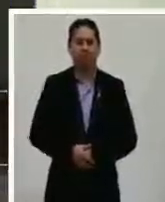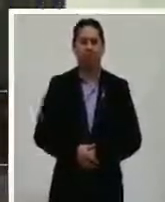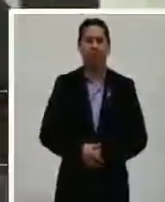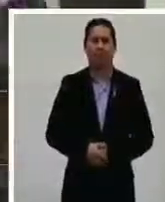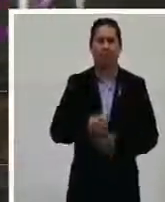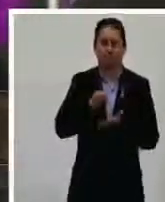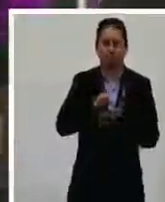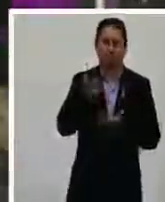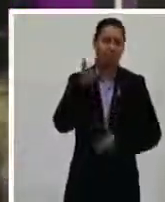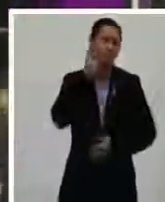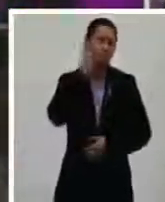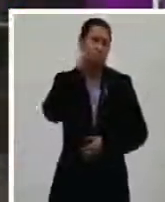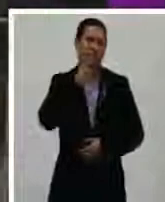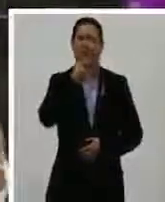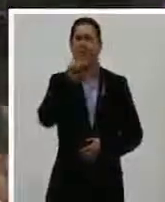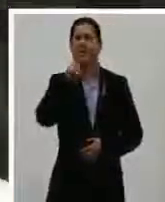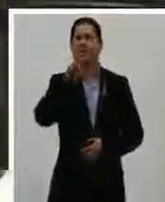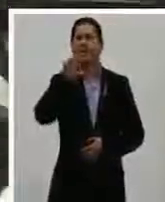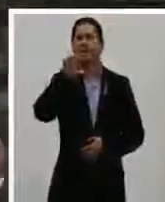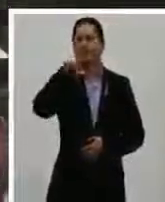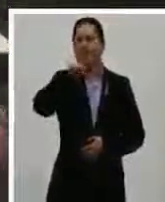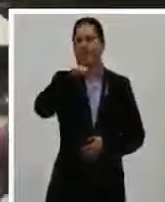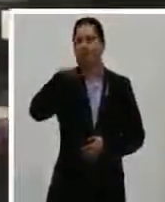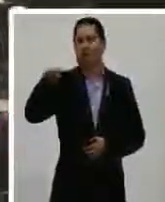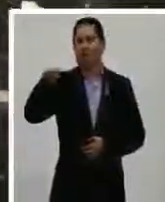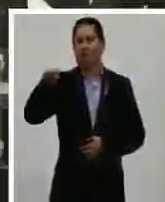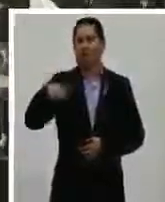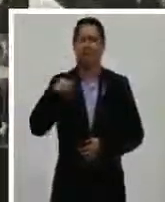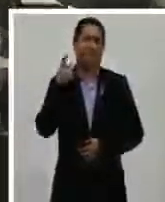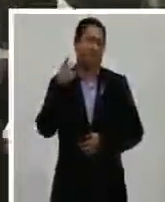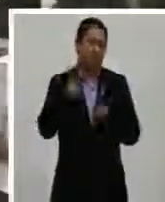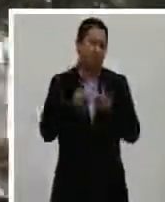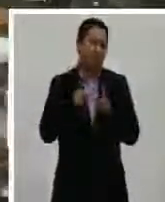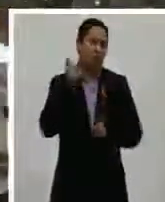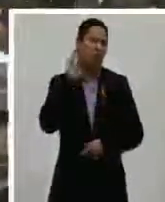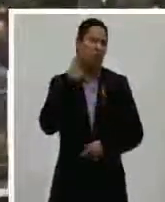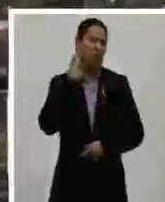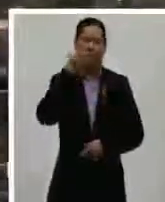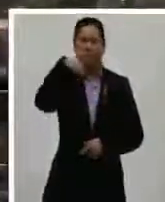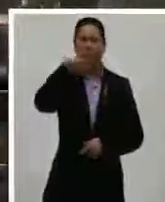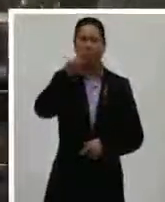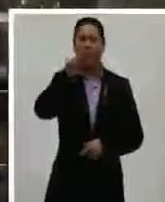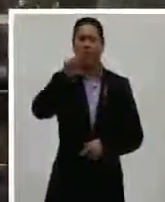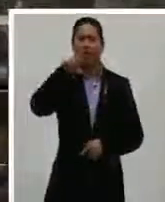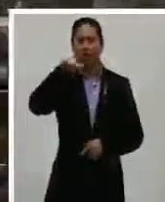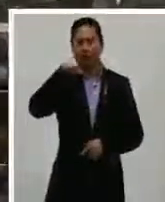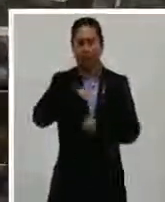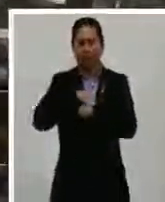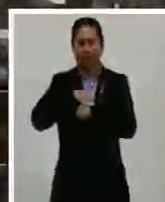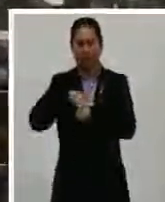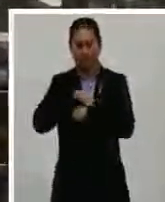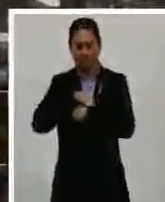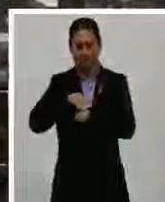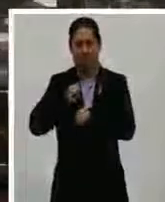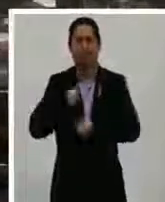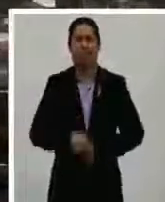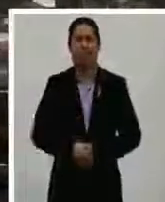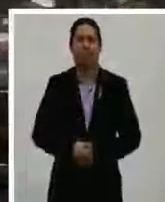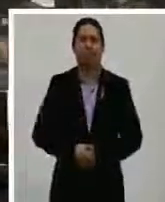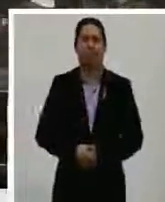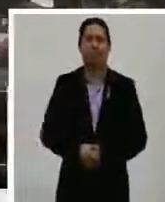muchas gracias diputada patricia más lazos del partido movimiento regeneración nacional